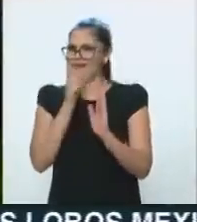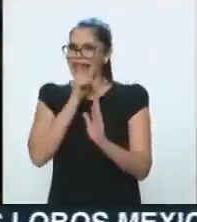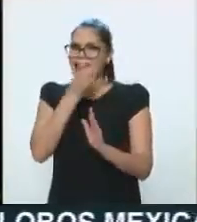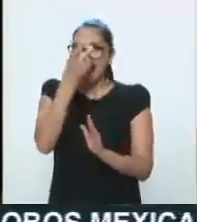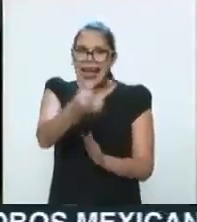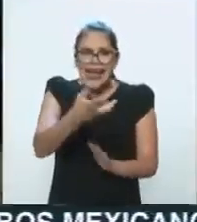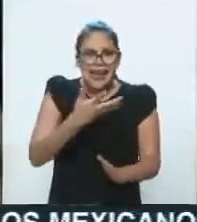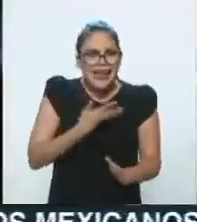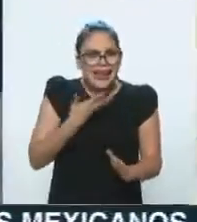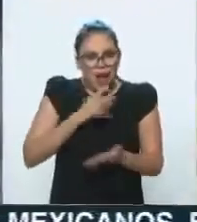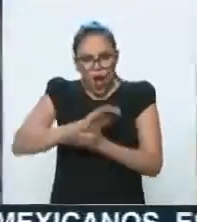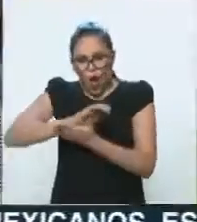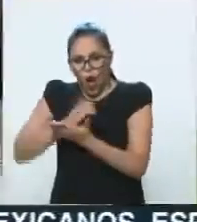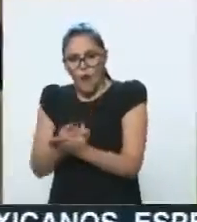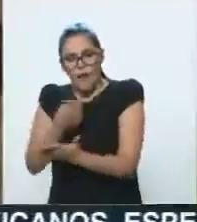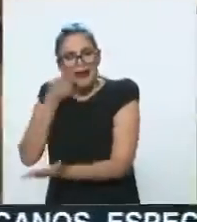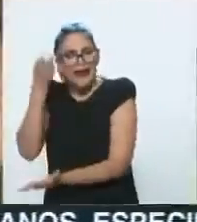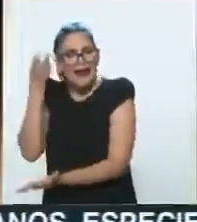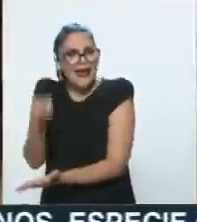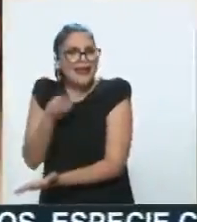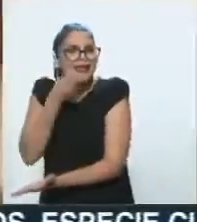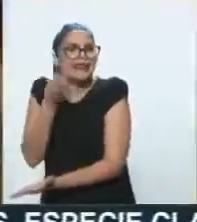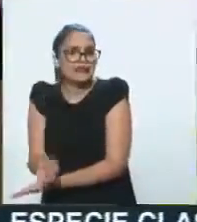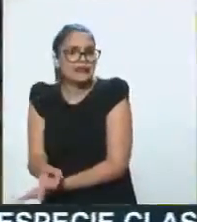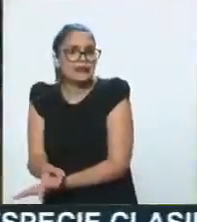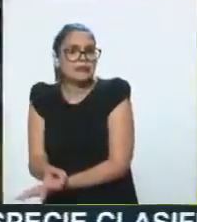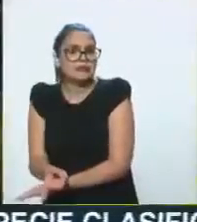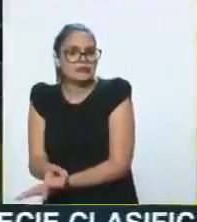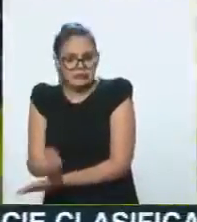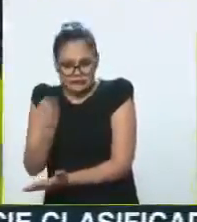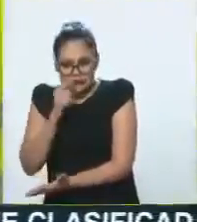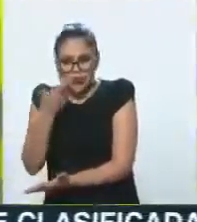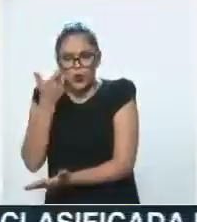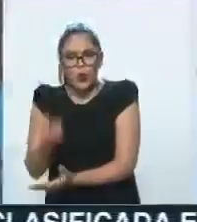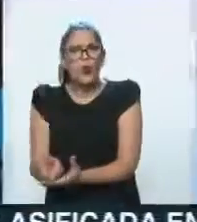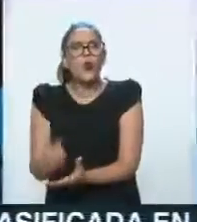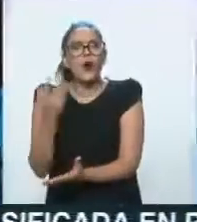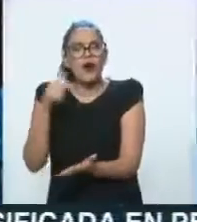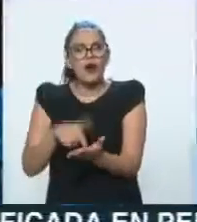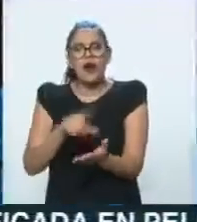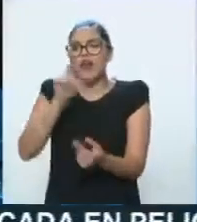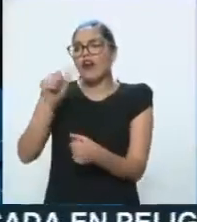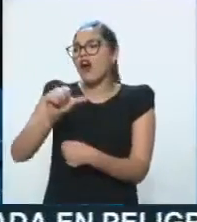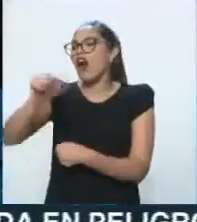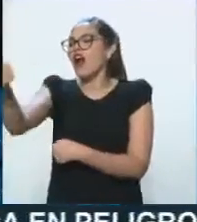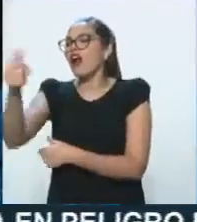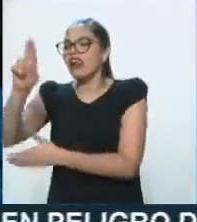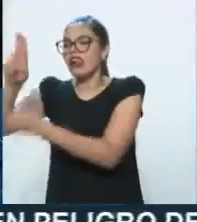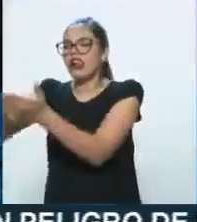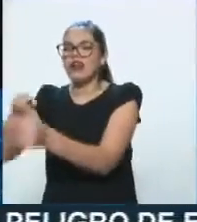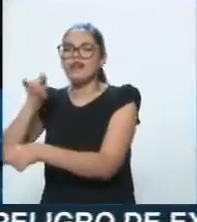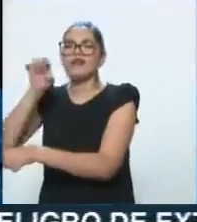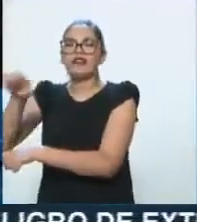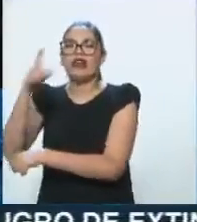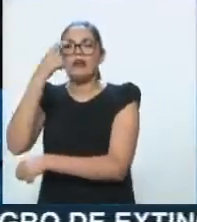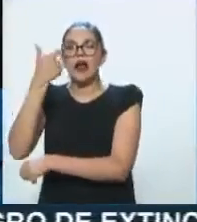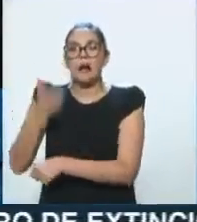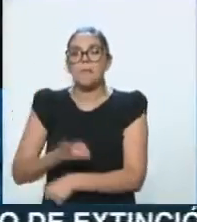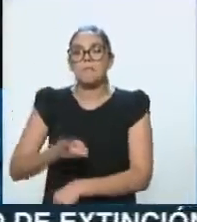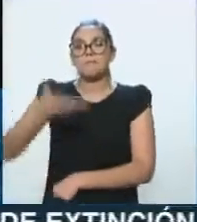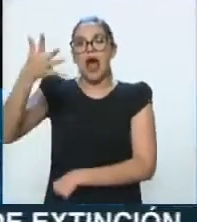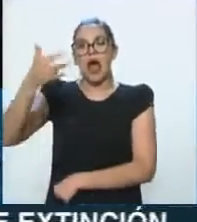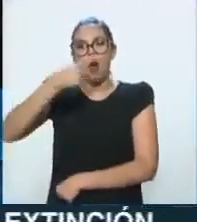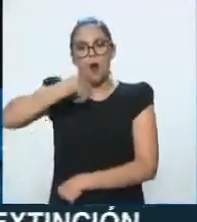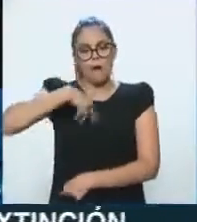un precio hay una tarifa pero luego firmaron otros convenios administrativos con una tarifa mucho más alta que nos sacaron cobrando a